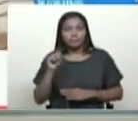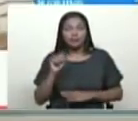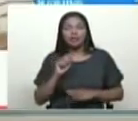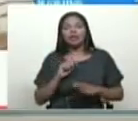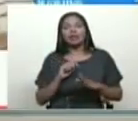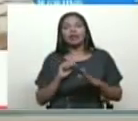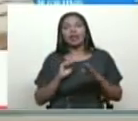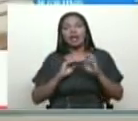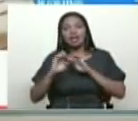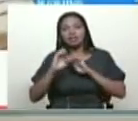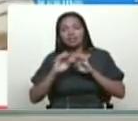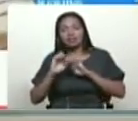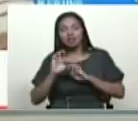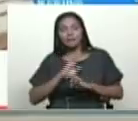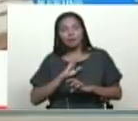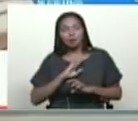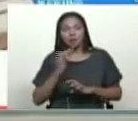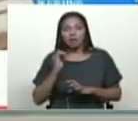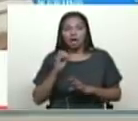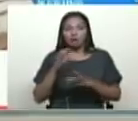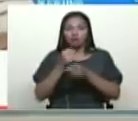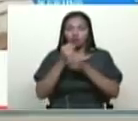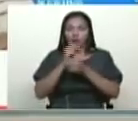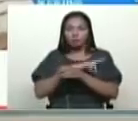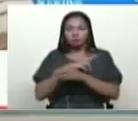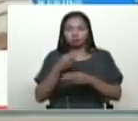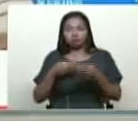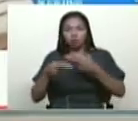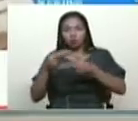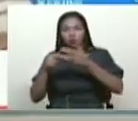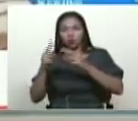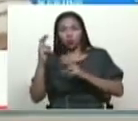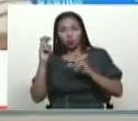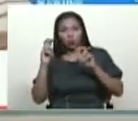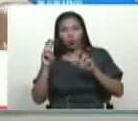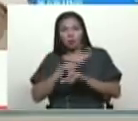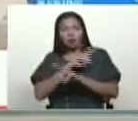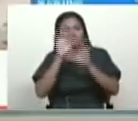estrategia para tomar el poder y construir un nuevo poder.